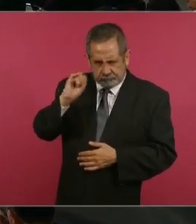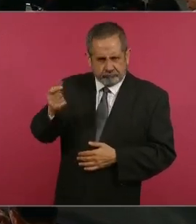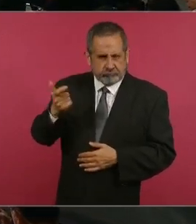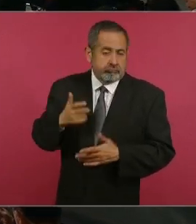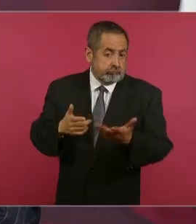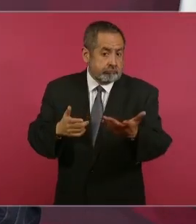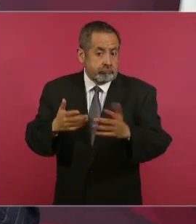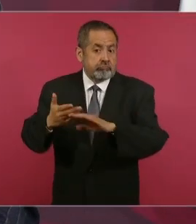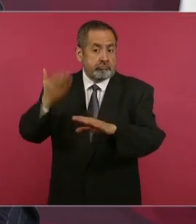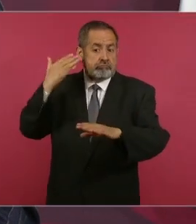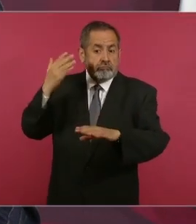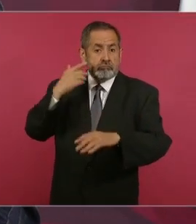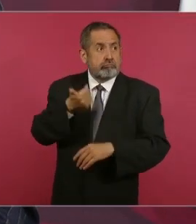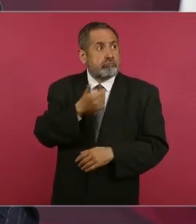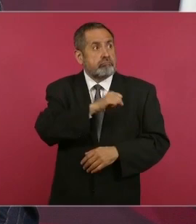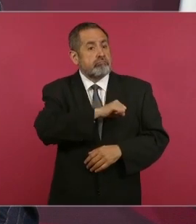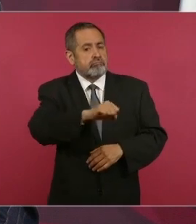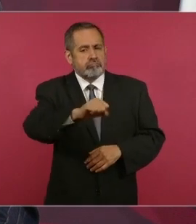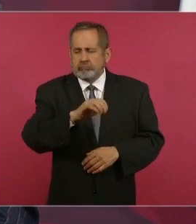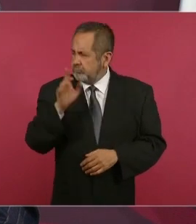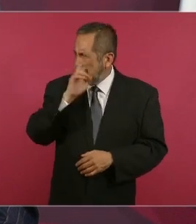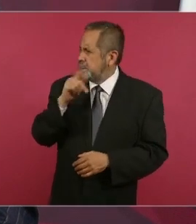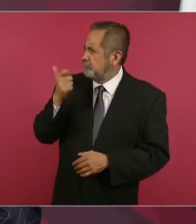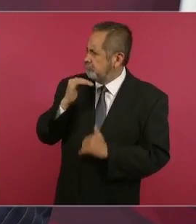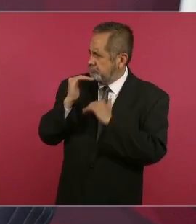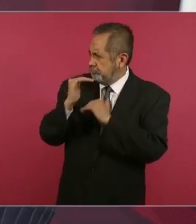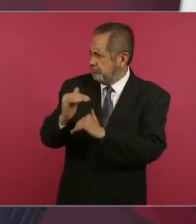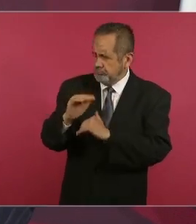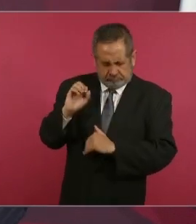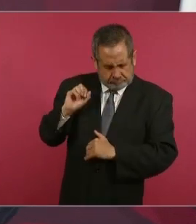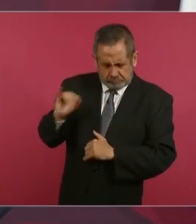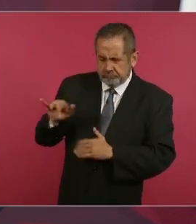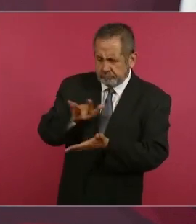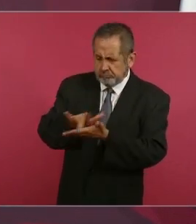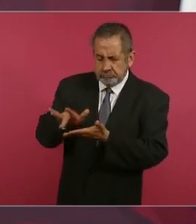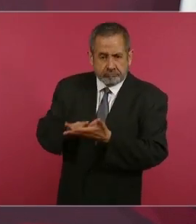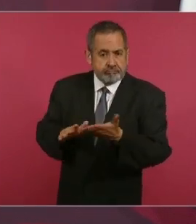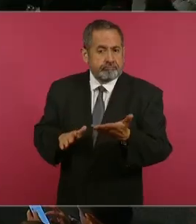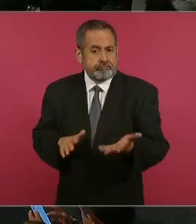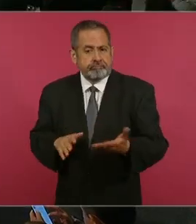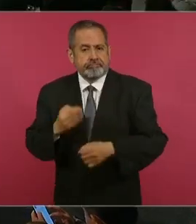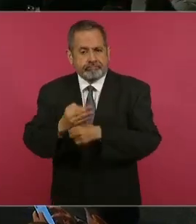Bueno, nos ayudaron cuando lo de la inflación. Si ven estos precios,